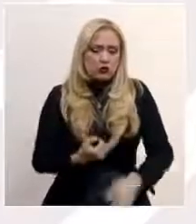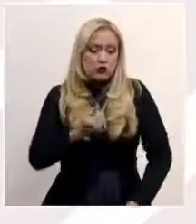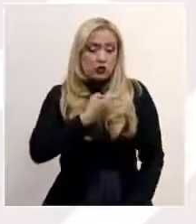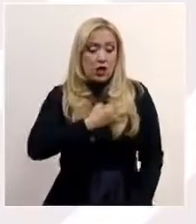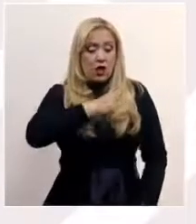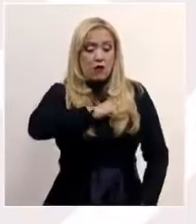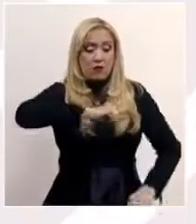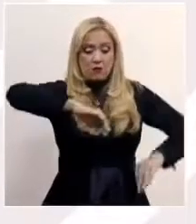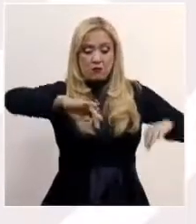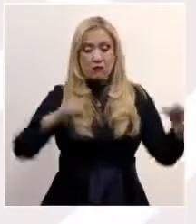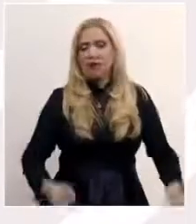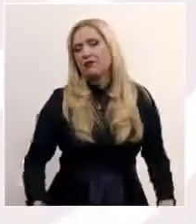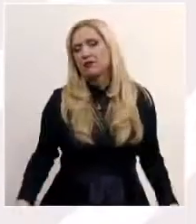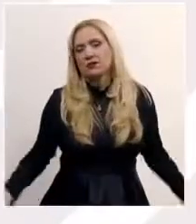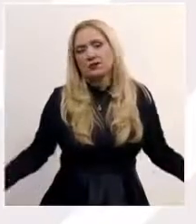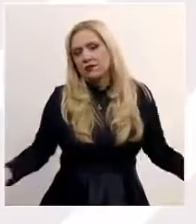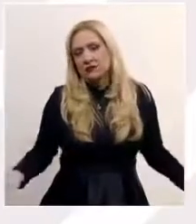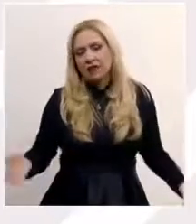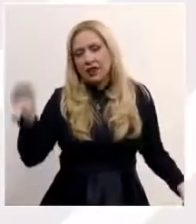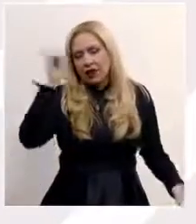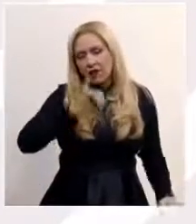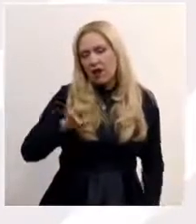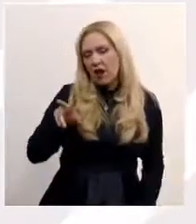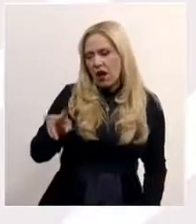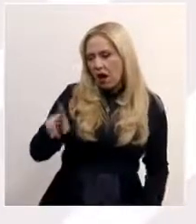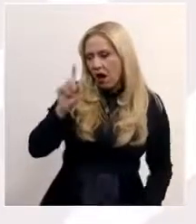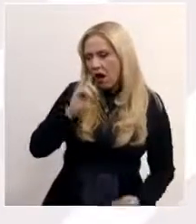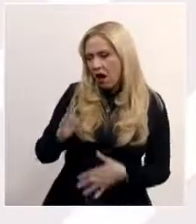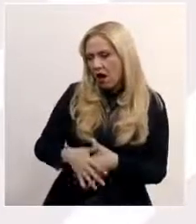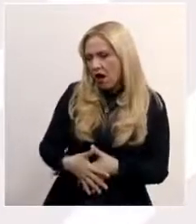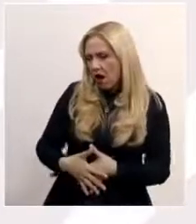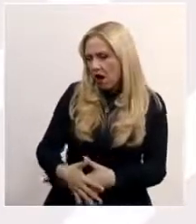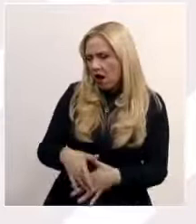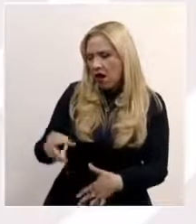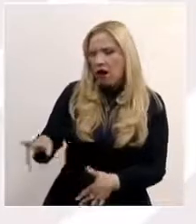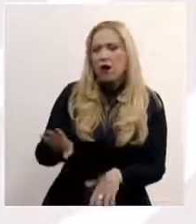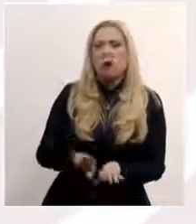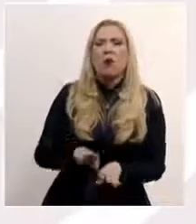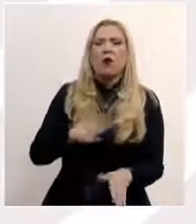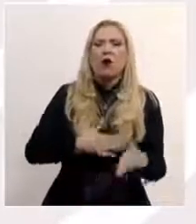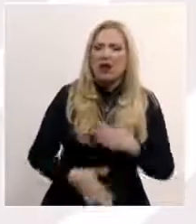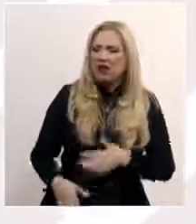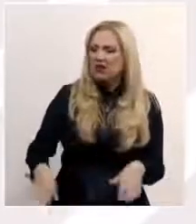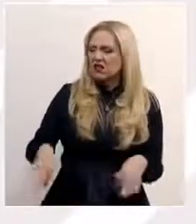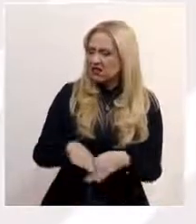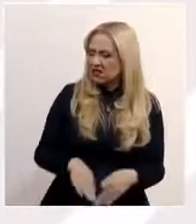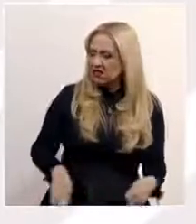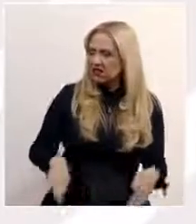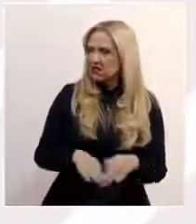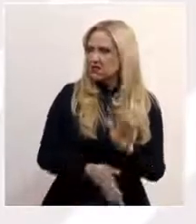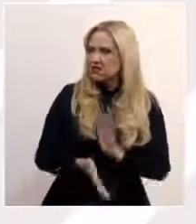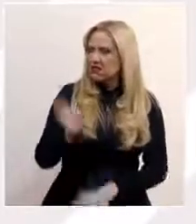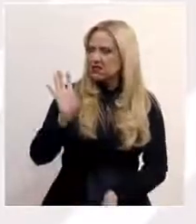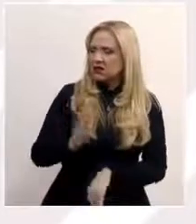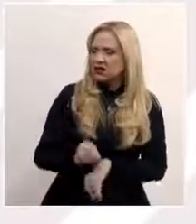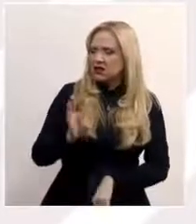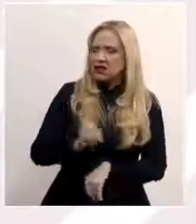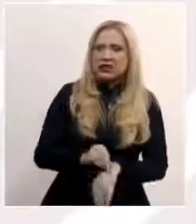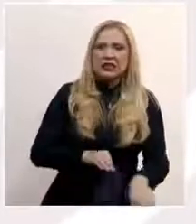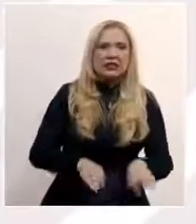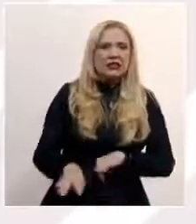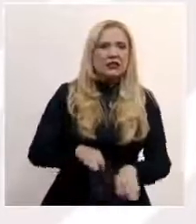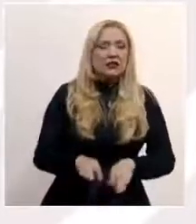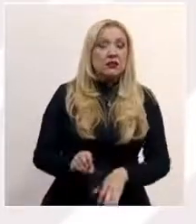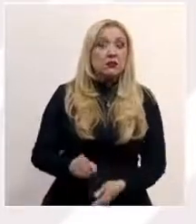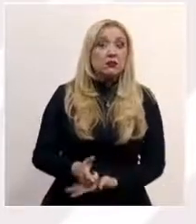también los empleadores tienen que entender que así como una mujer embarazada puede tener una baja de rendimiento o puede tener un problema de salud grave que amerite, por